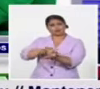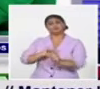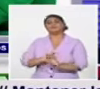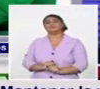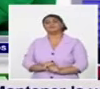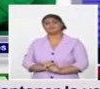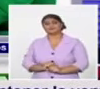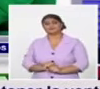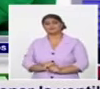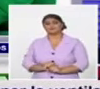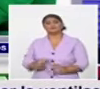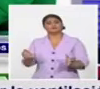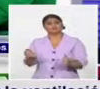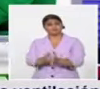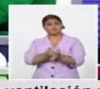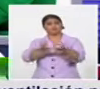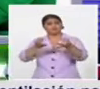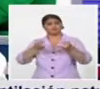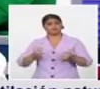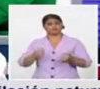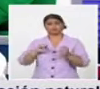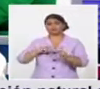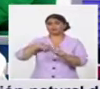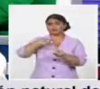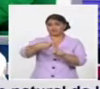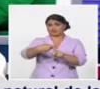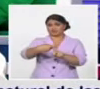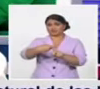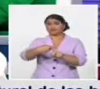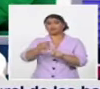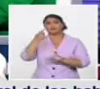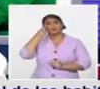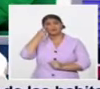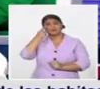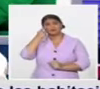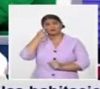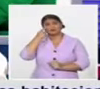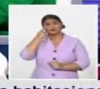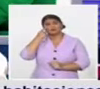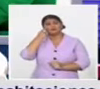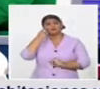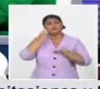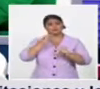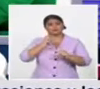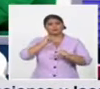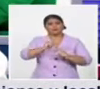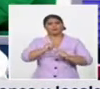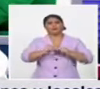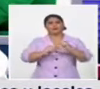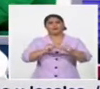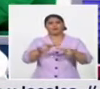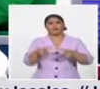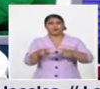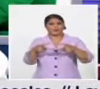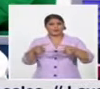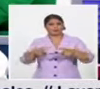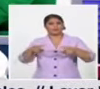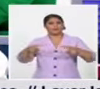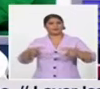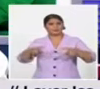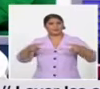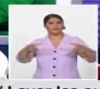se confirmaron con COVID. Como pueden ver, es una cifra que se ha ido incrementando en los